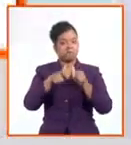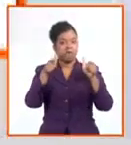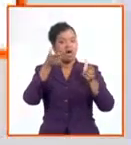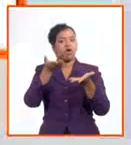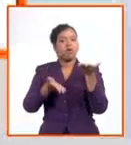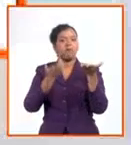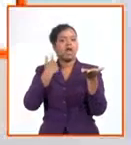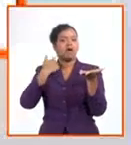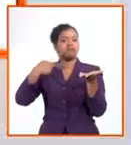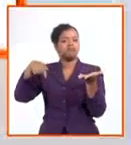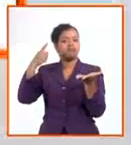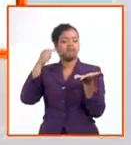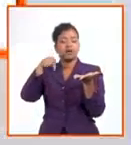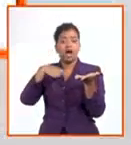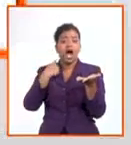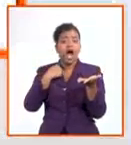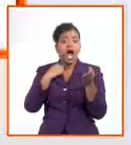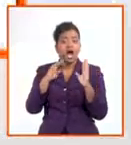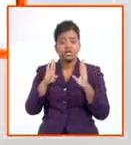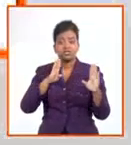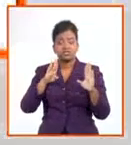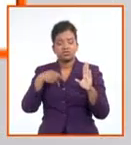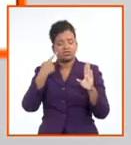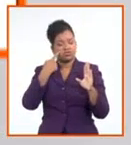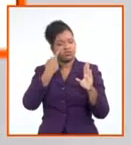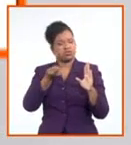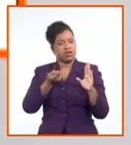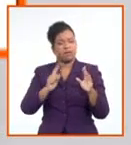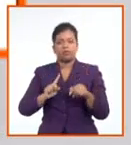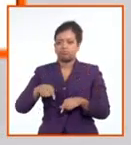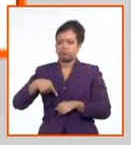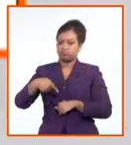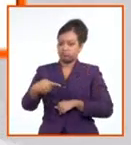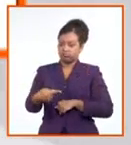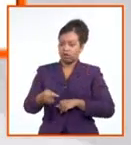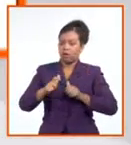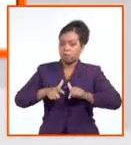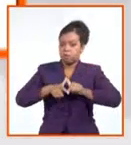anteriores, este ha sido un año que paulatinamente ha ido creciendo estas salidas.